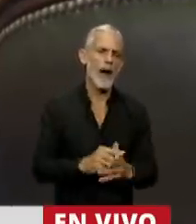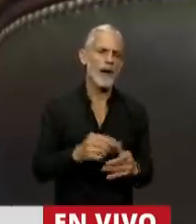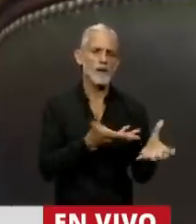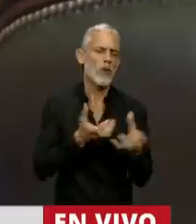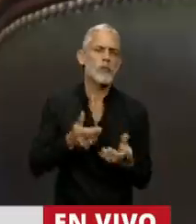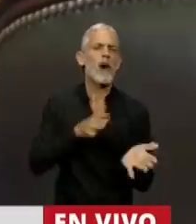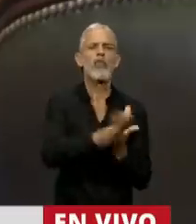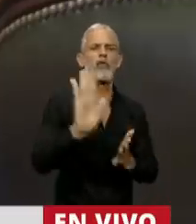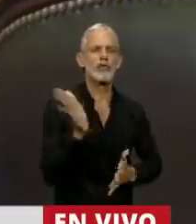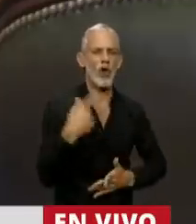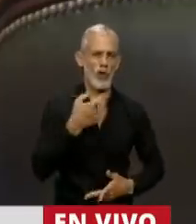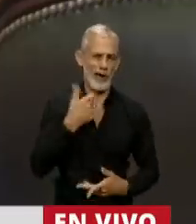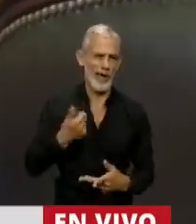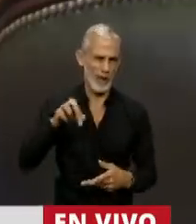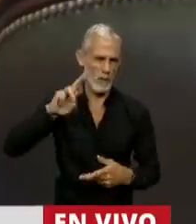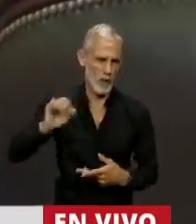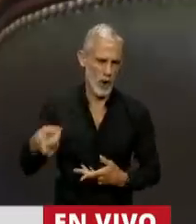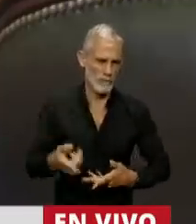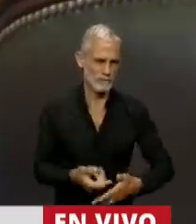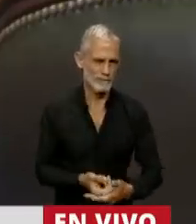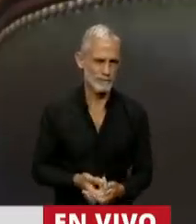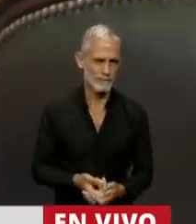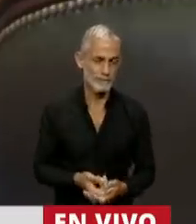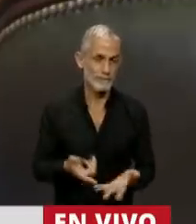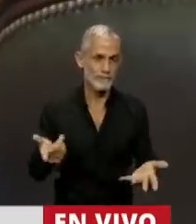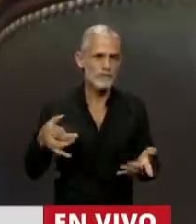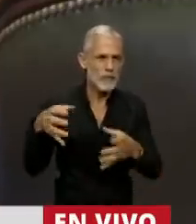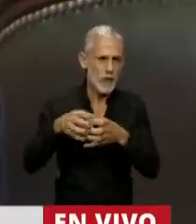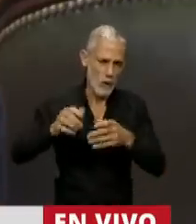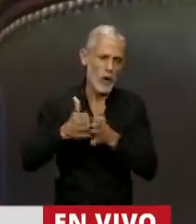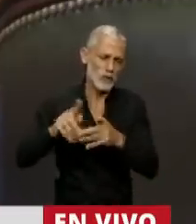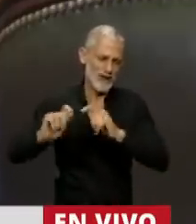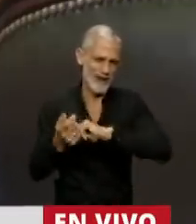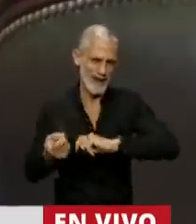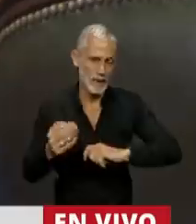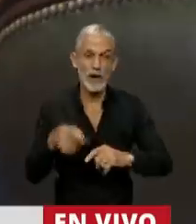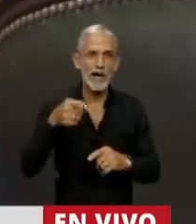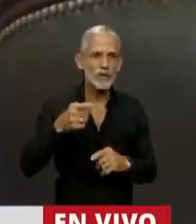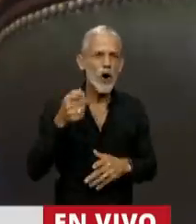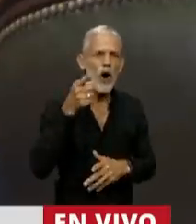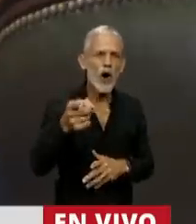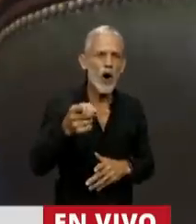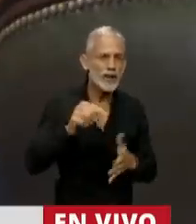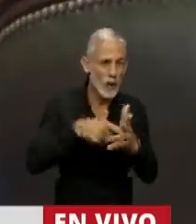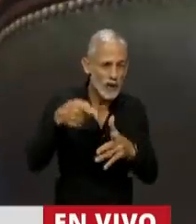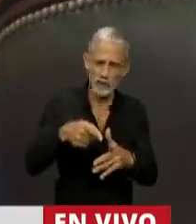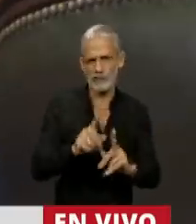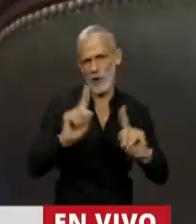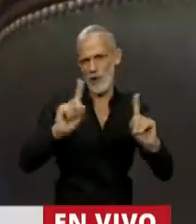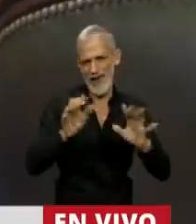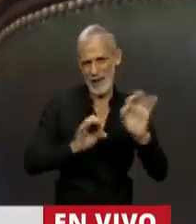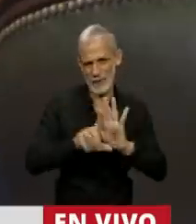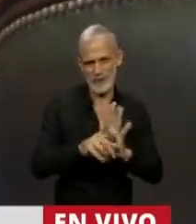todo puesto. Y creo que plantear esto que es en contra de la ciudad de Buenos Aires no es en contra de la ciudad de Buenos